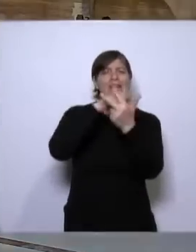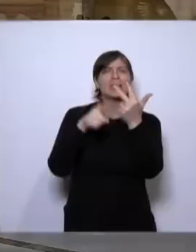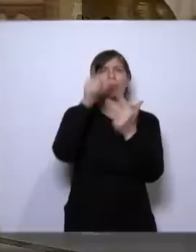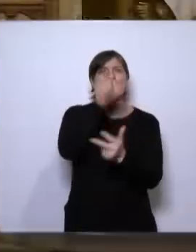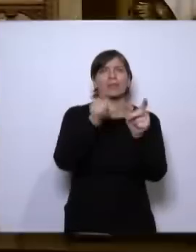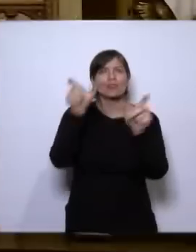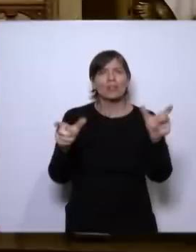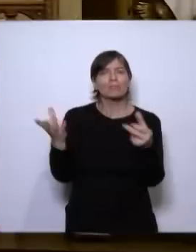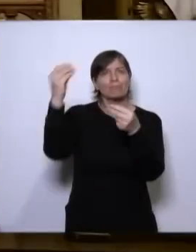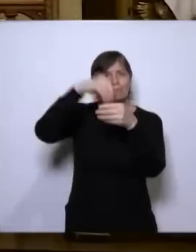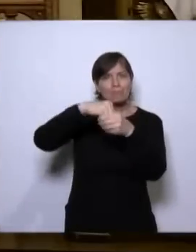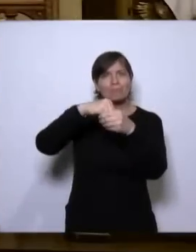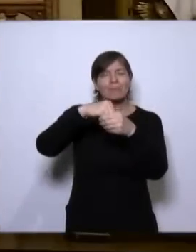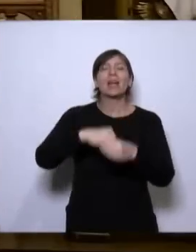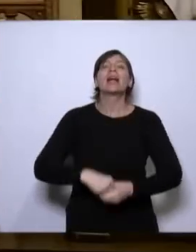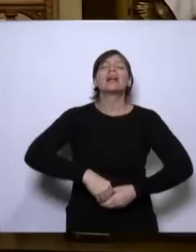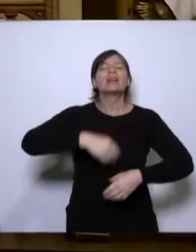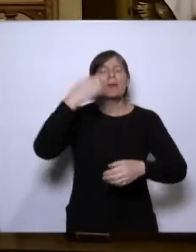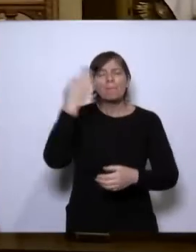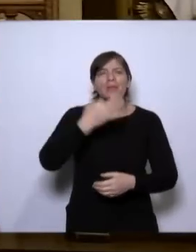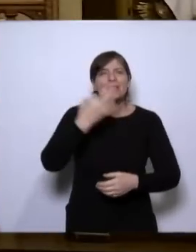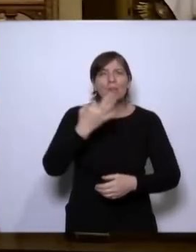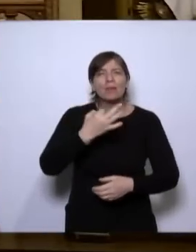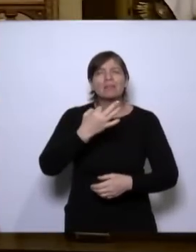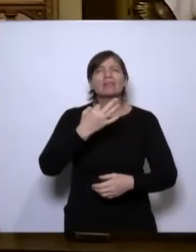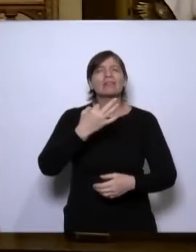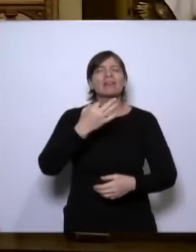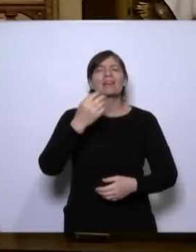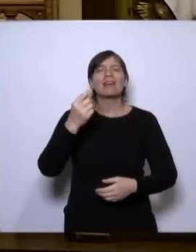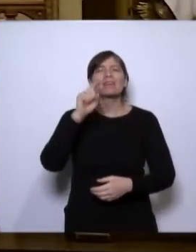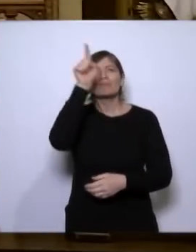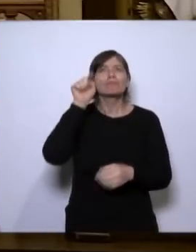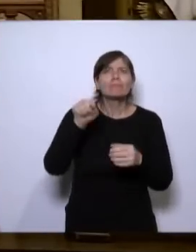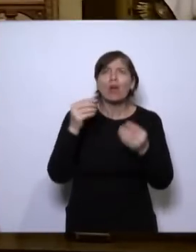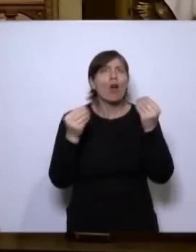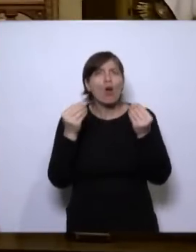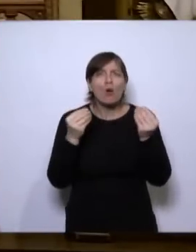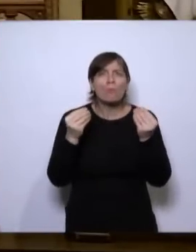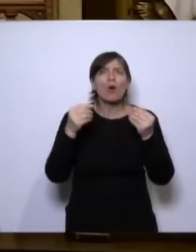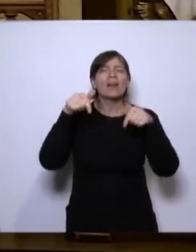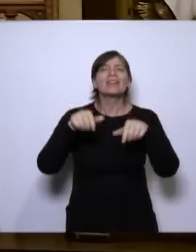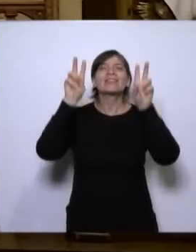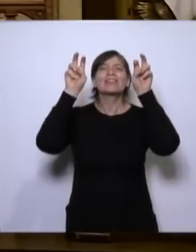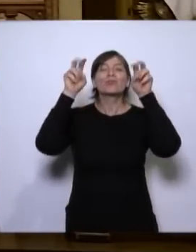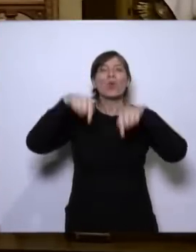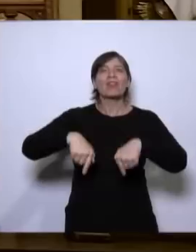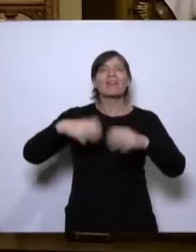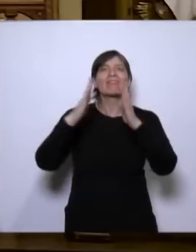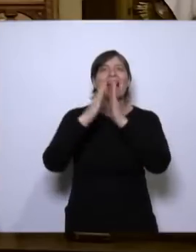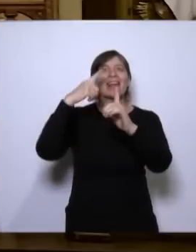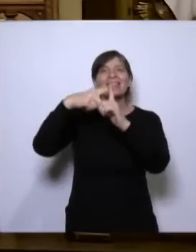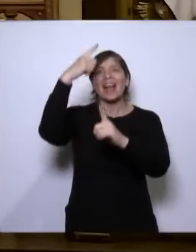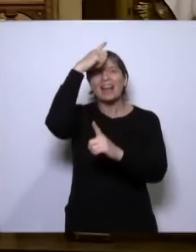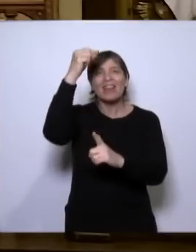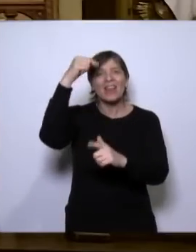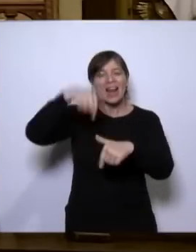personas. Celebramos especialmente aquí este misterio, ya que es el título de esta iglesia catedral y